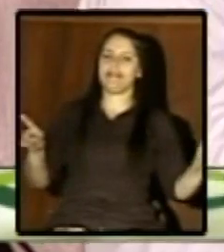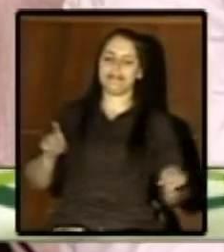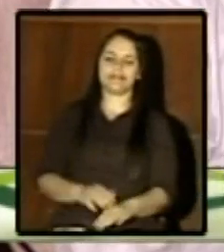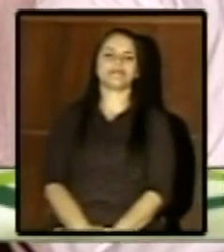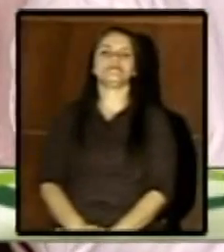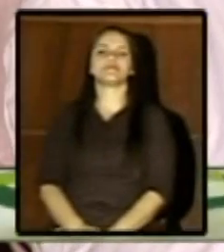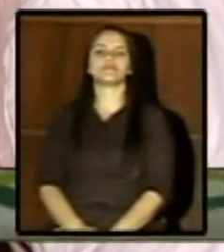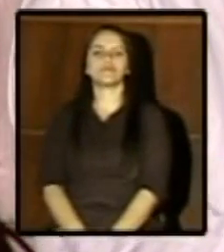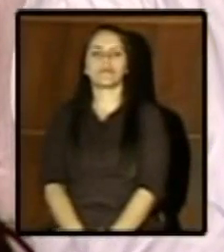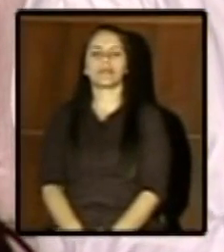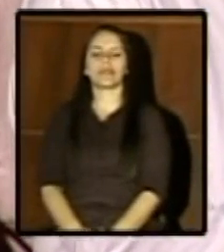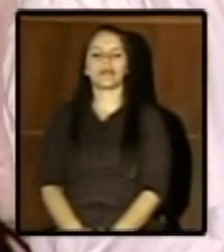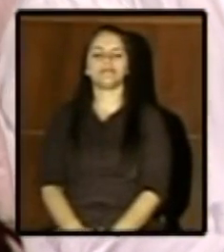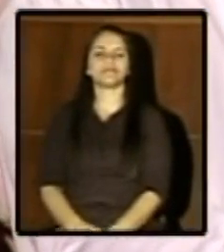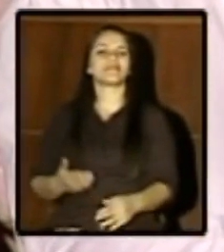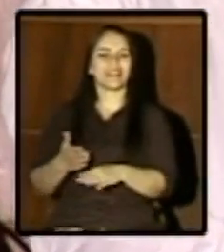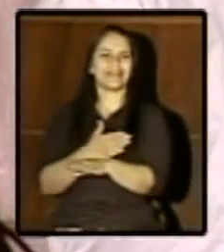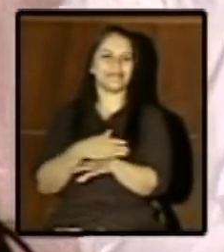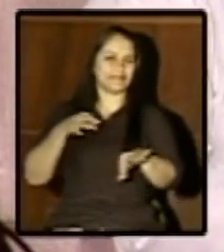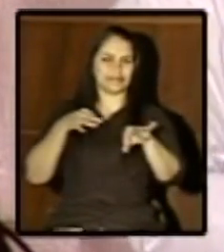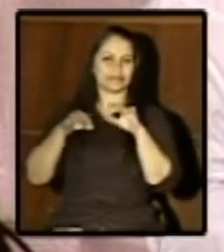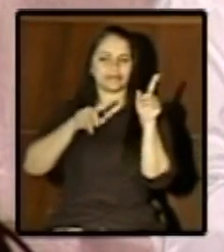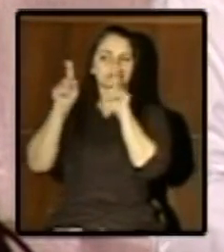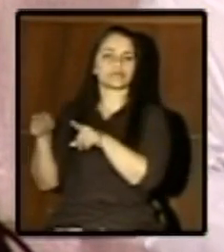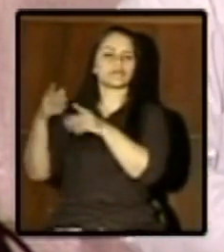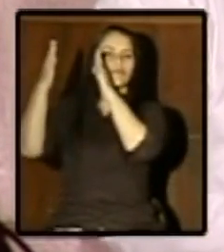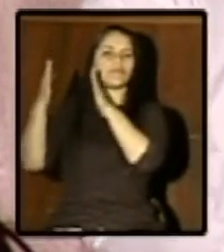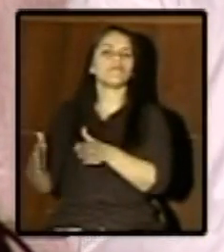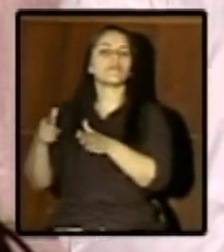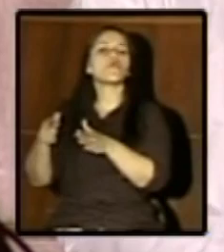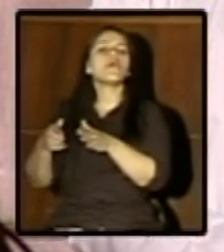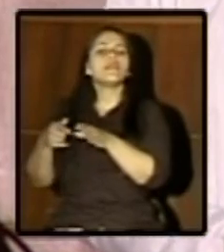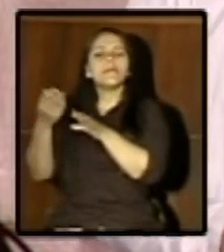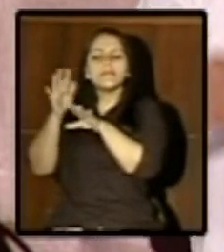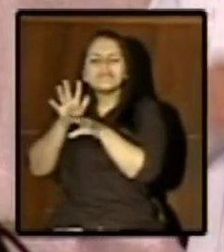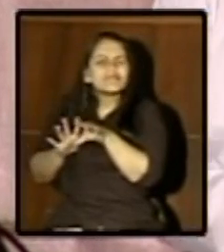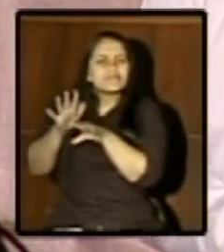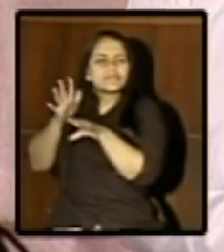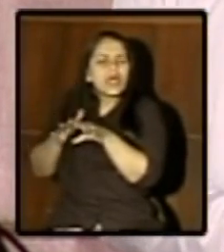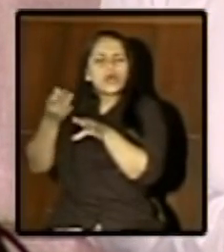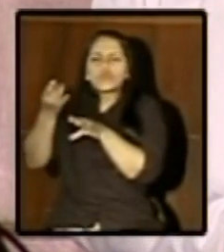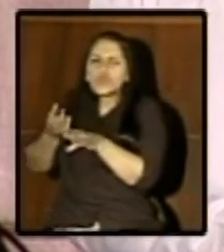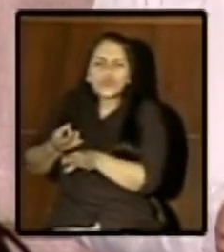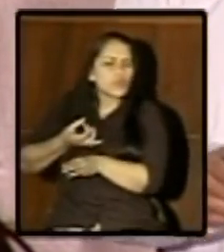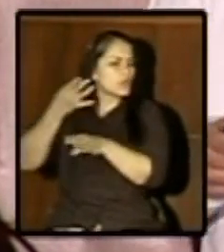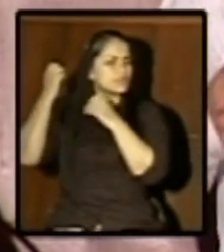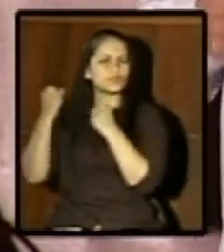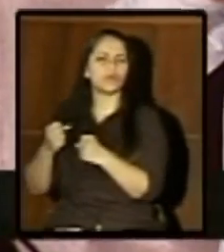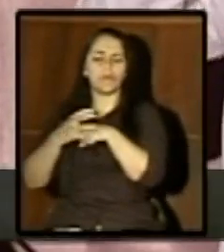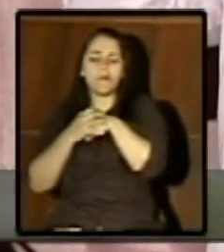osteoartrosis no hay ningún examen de sangre que me determine que tenemos osteoartrosis. En la artritis gotosa, como ya